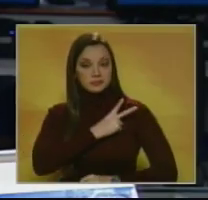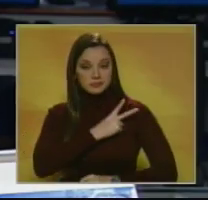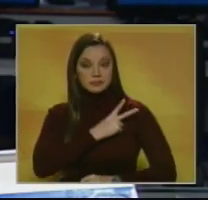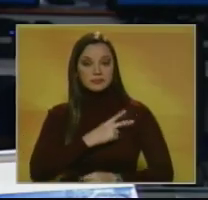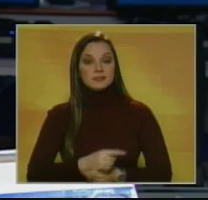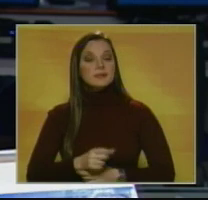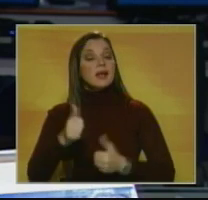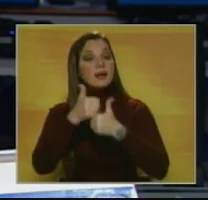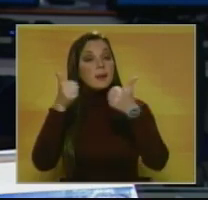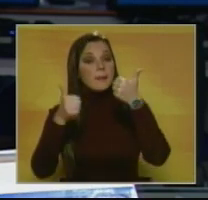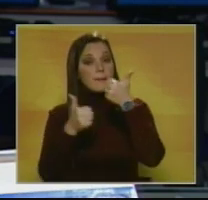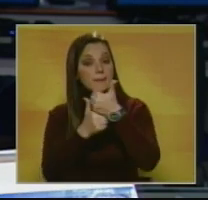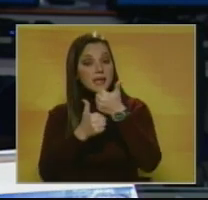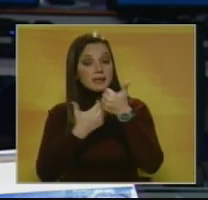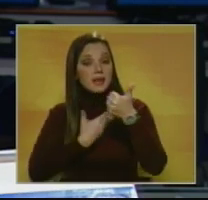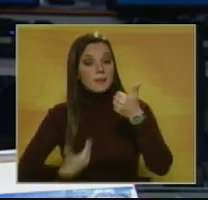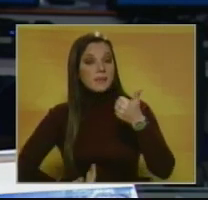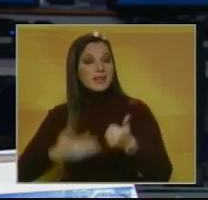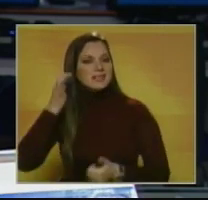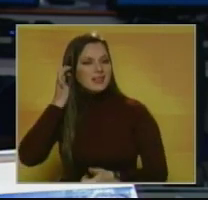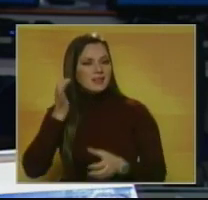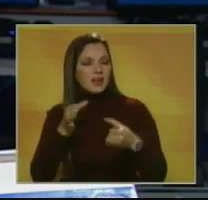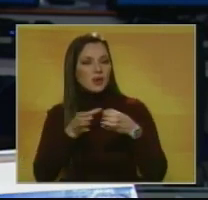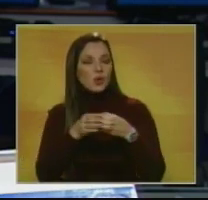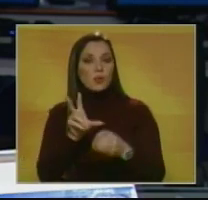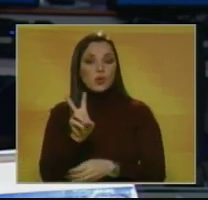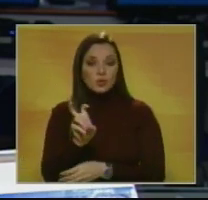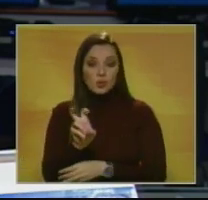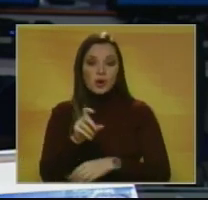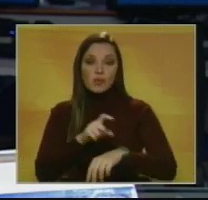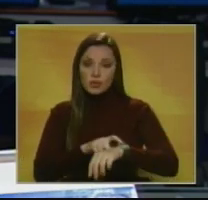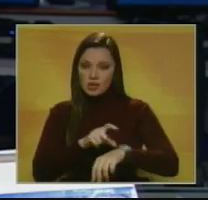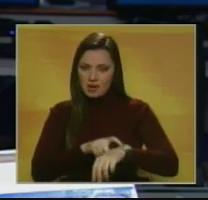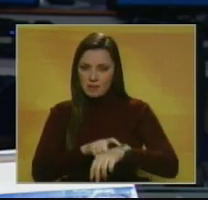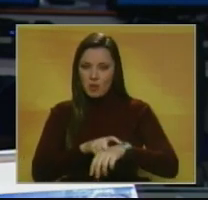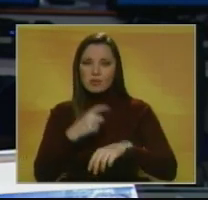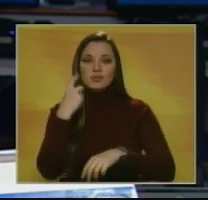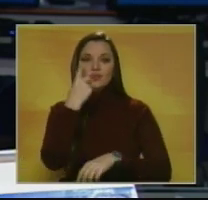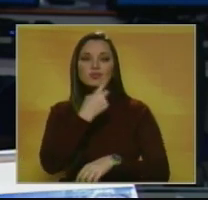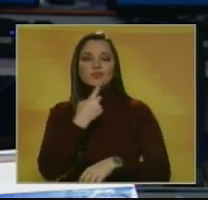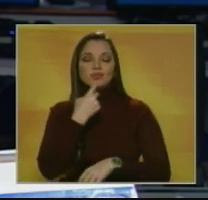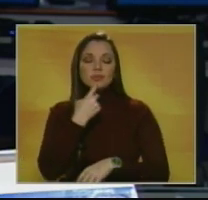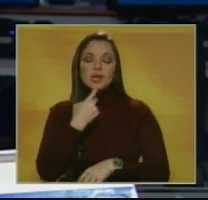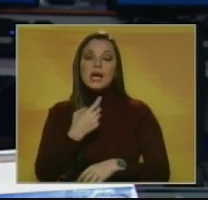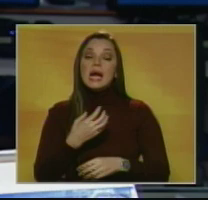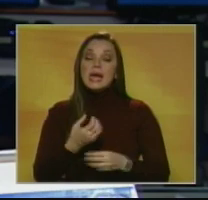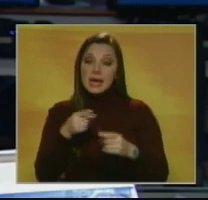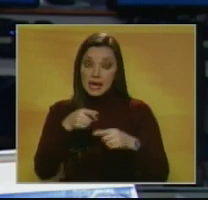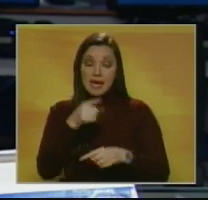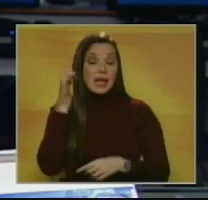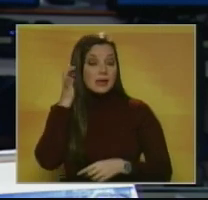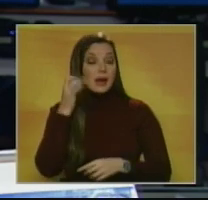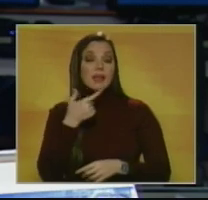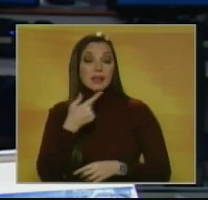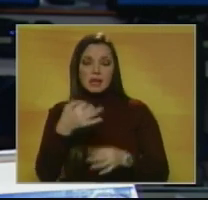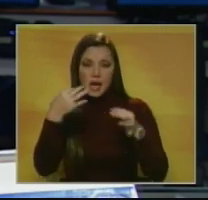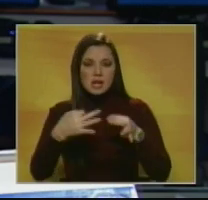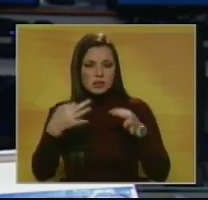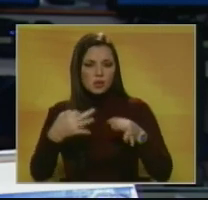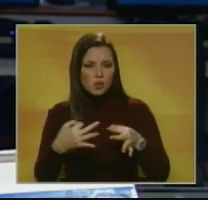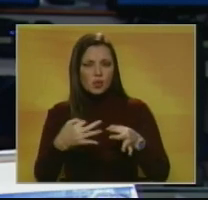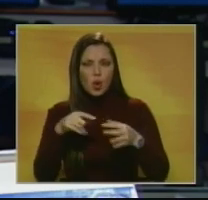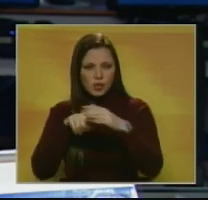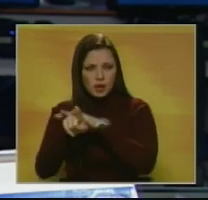La vicepresidenta del partido Un Nuevo Tiempo, Delsa Solórzano, aseguró durante el foro Retos de la Nueva Asamblea Nacional, organizado